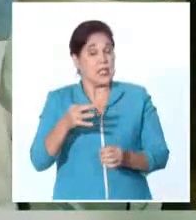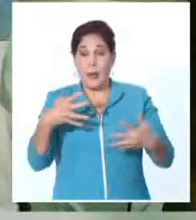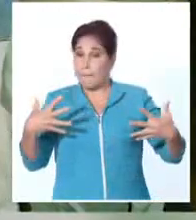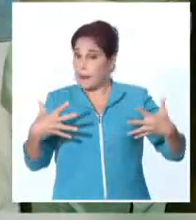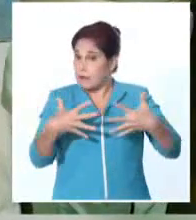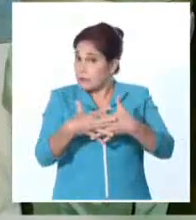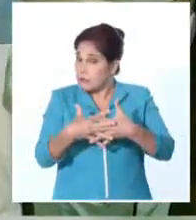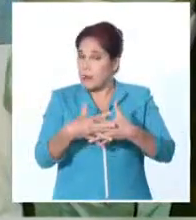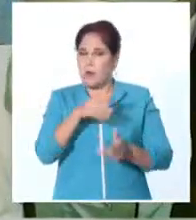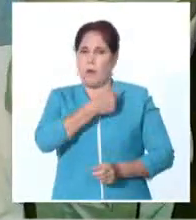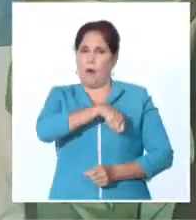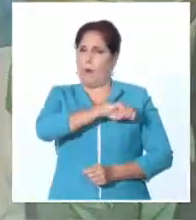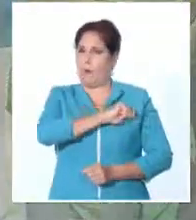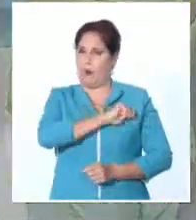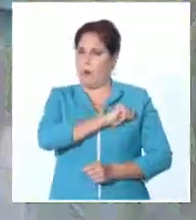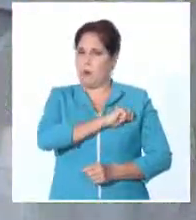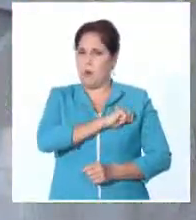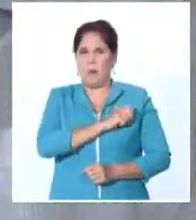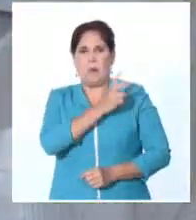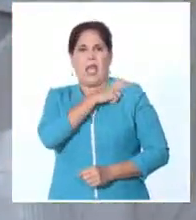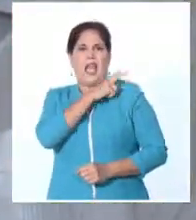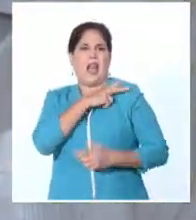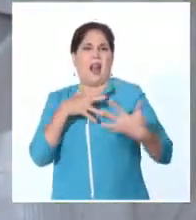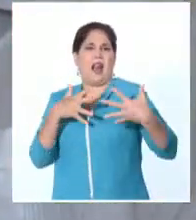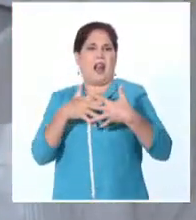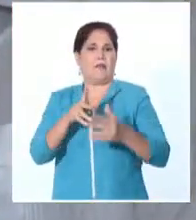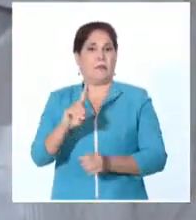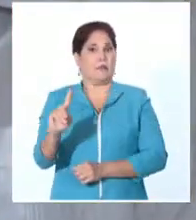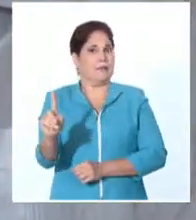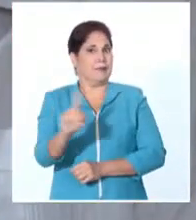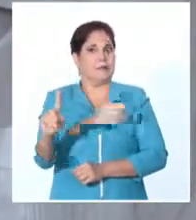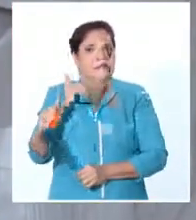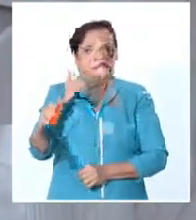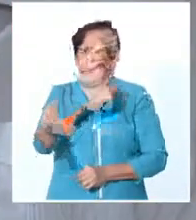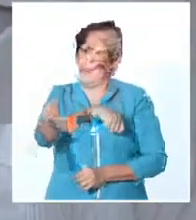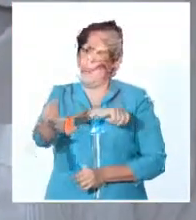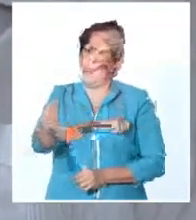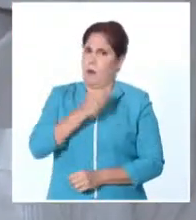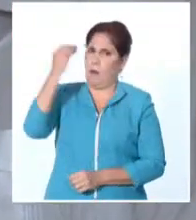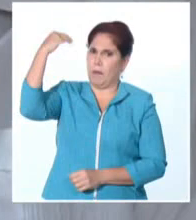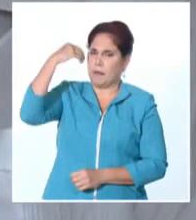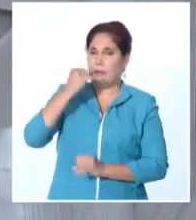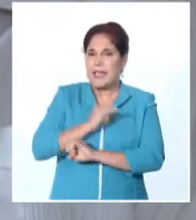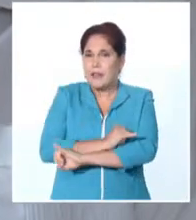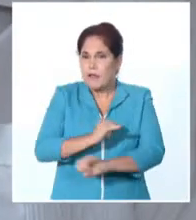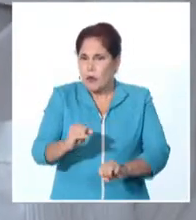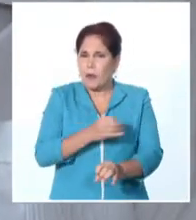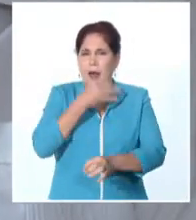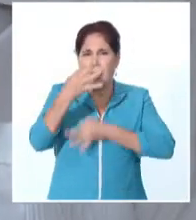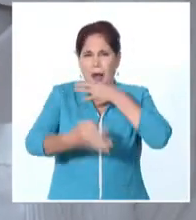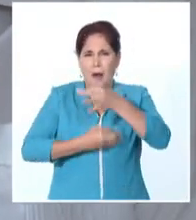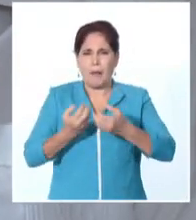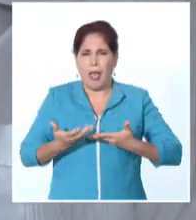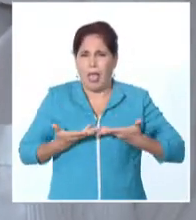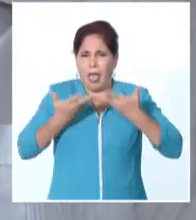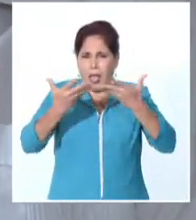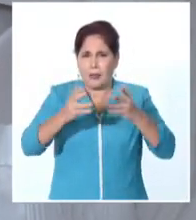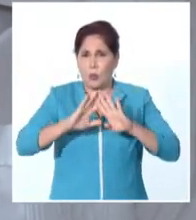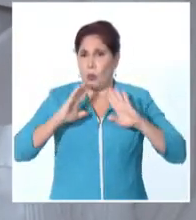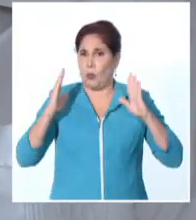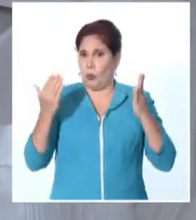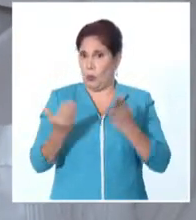vinculado al pueblo, vinculado a las masas, de conocer, de hablar con la